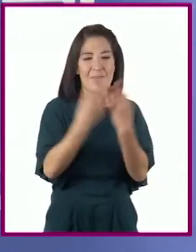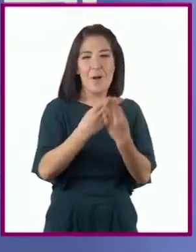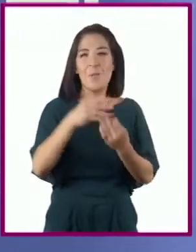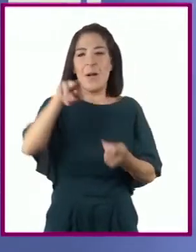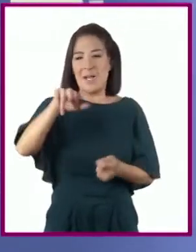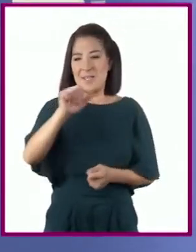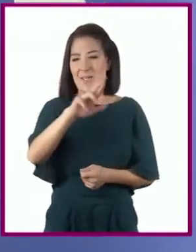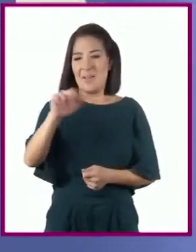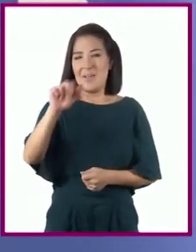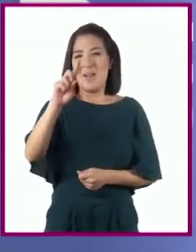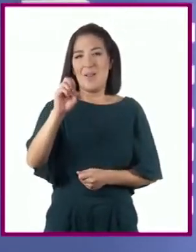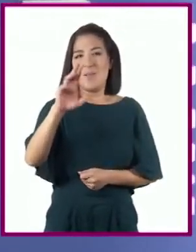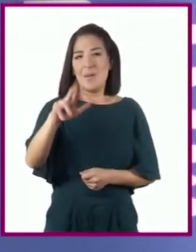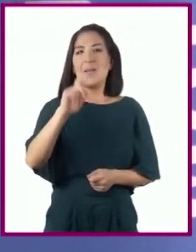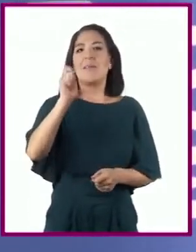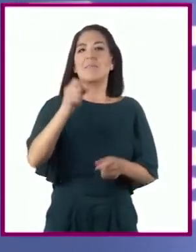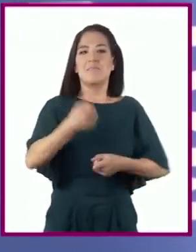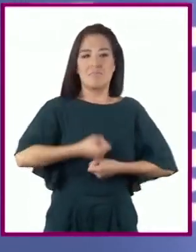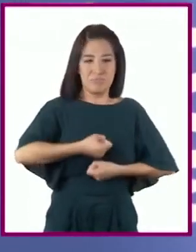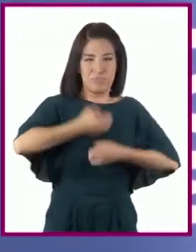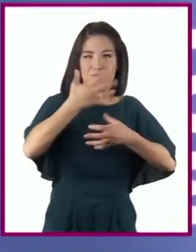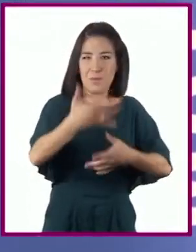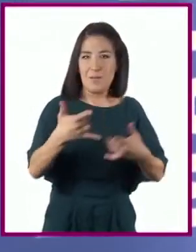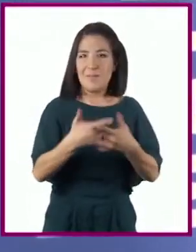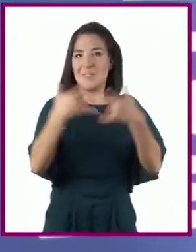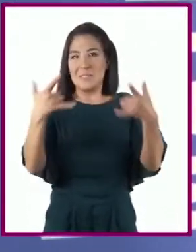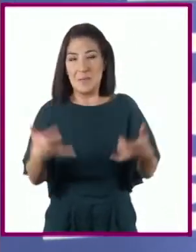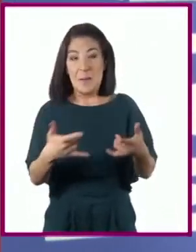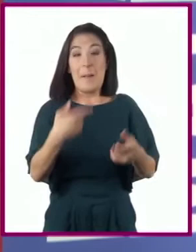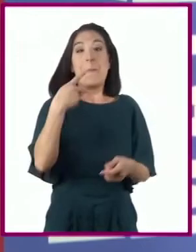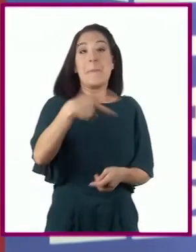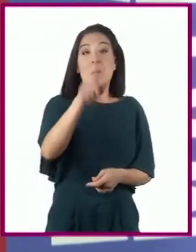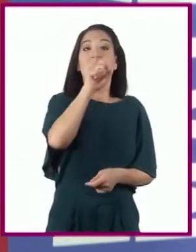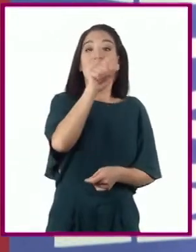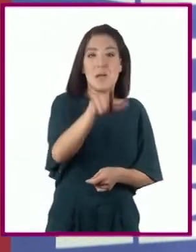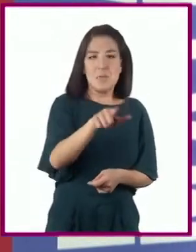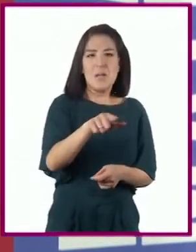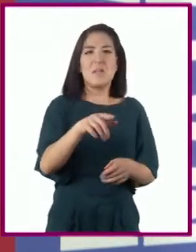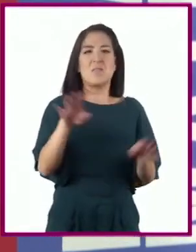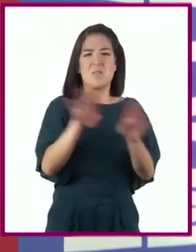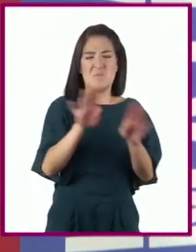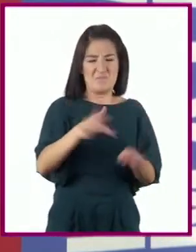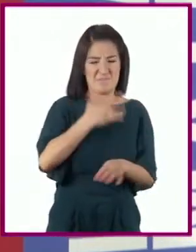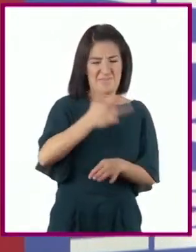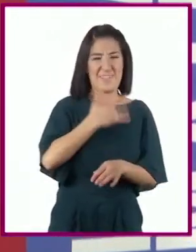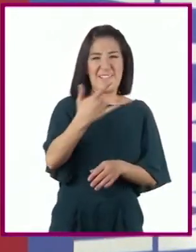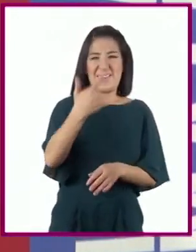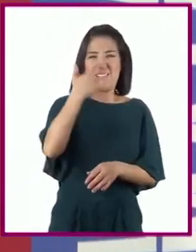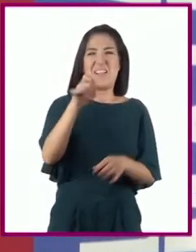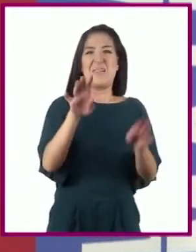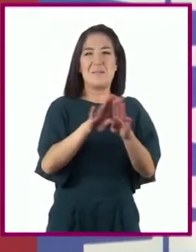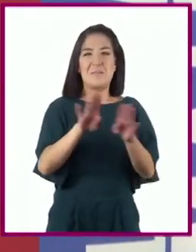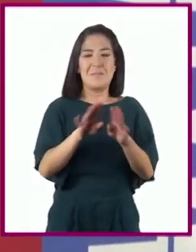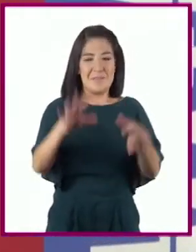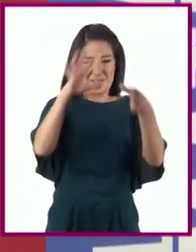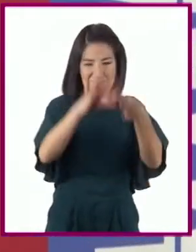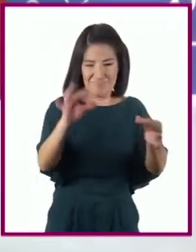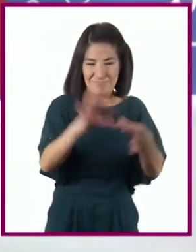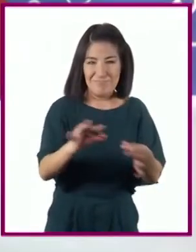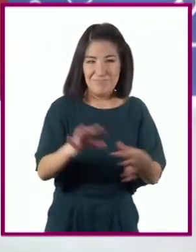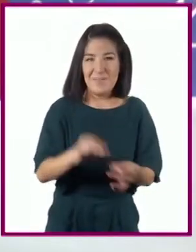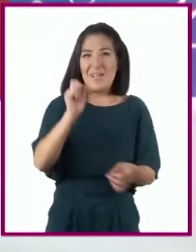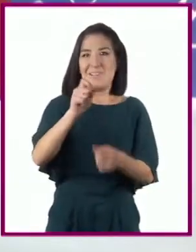el que les cuenta la historia. Pero en otras ocasiones, puede parecerles extraño el modo en que se van relatando los